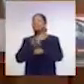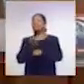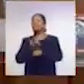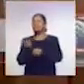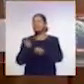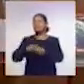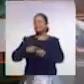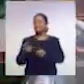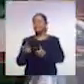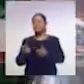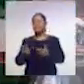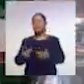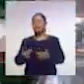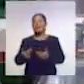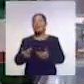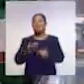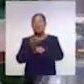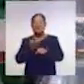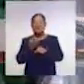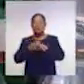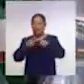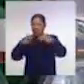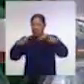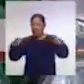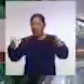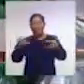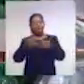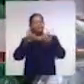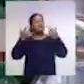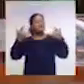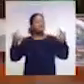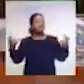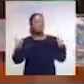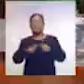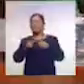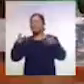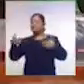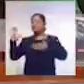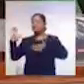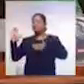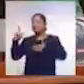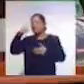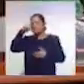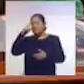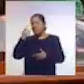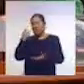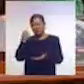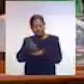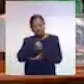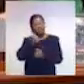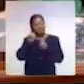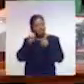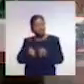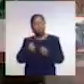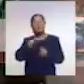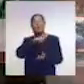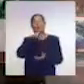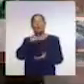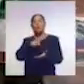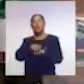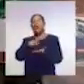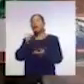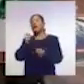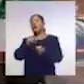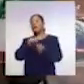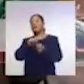historia portentosa y comprometido a seguir creciendo para ocupar el lugar que le corresponde en la escena nacional. El